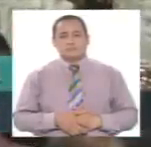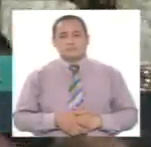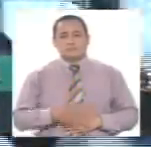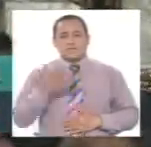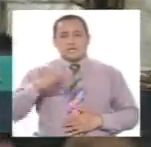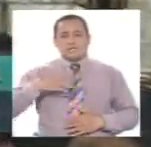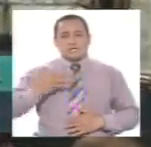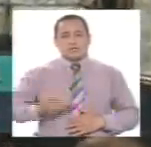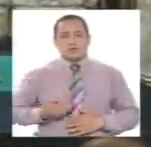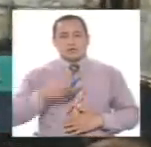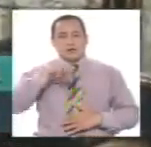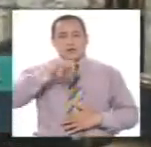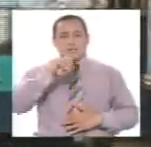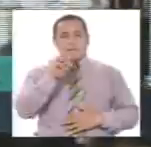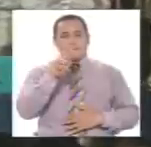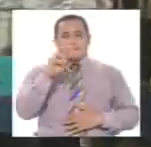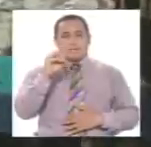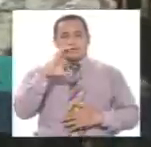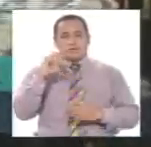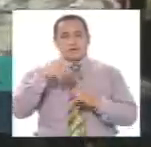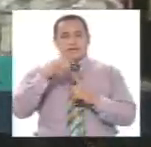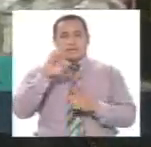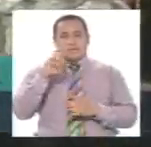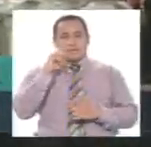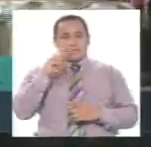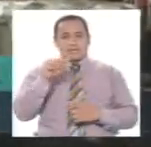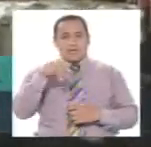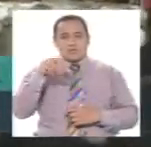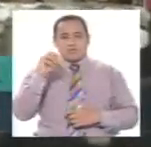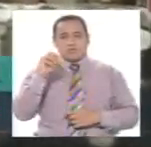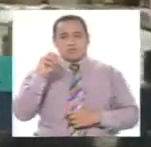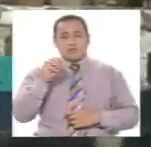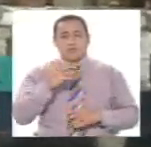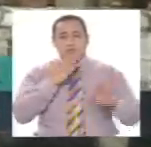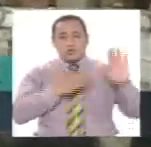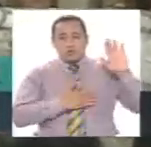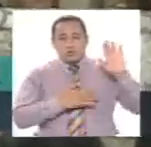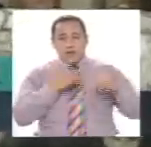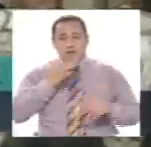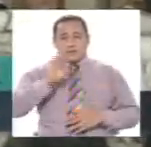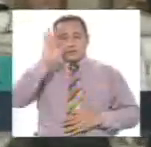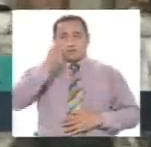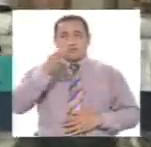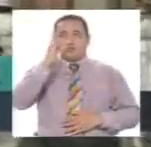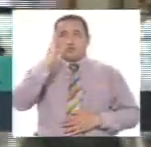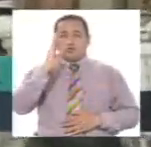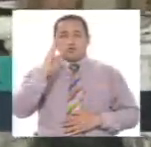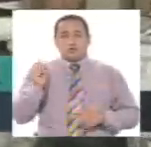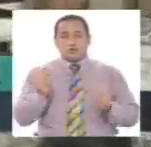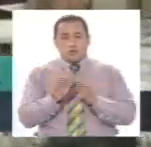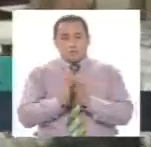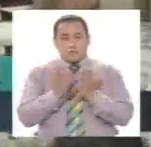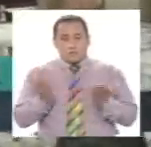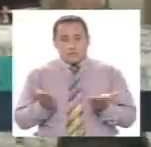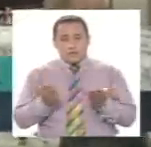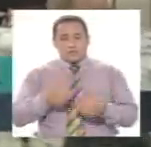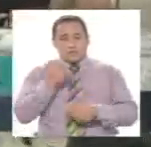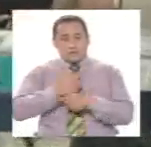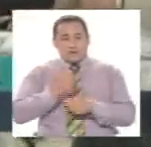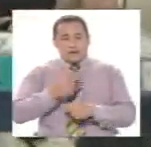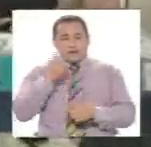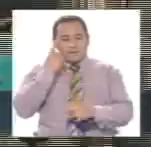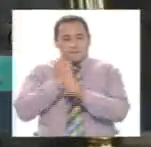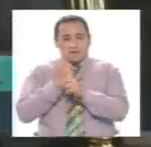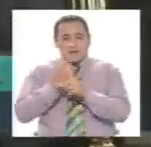Señor Pedro Cateriano Bellido, juráis por Dios y estos santos evangelios desempeñar leal